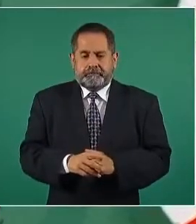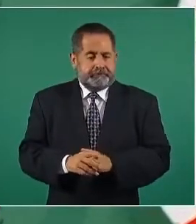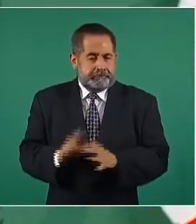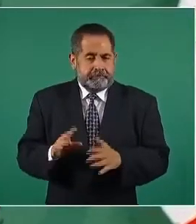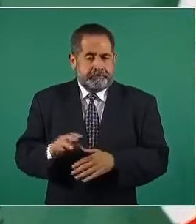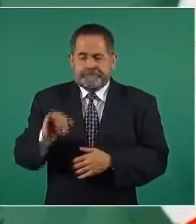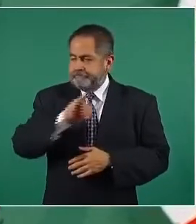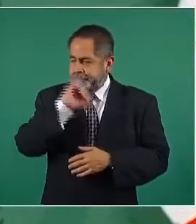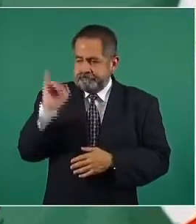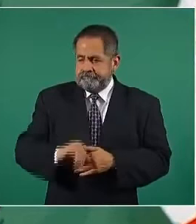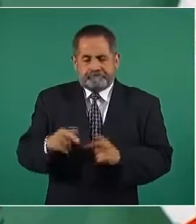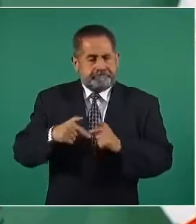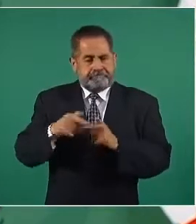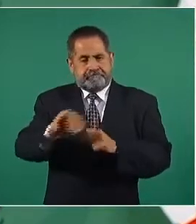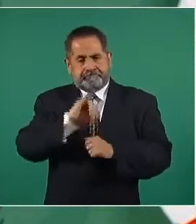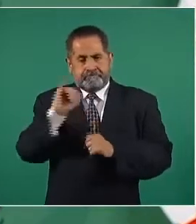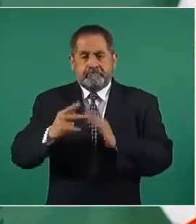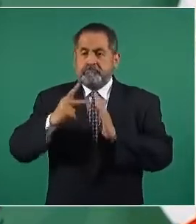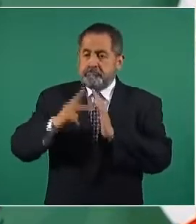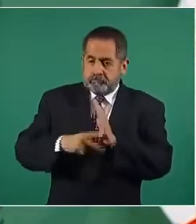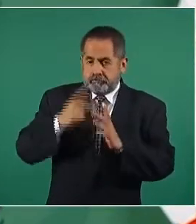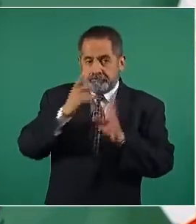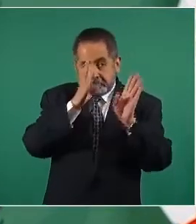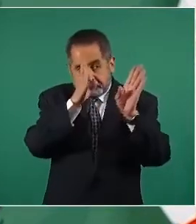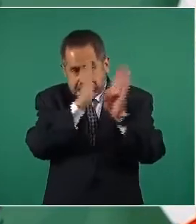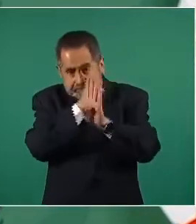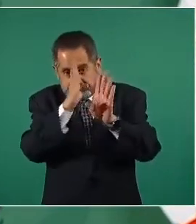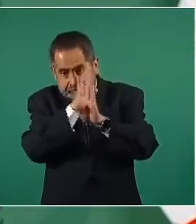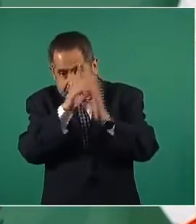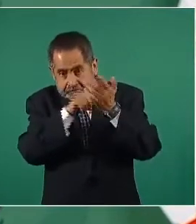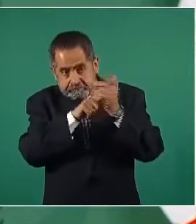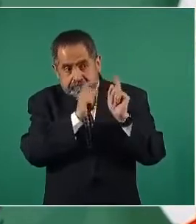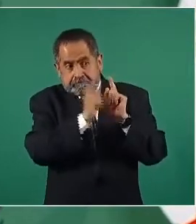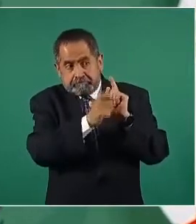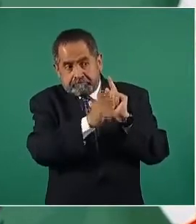jamás se vuelva a espiar a nadie,